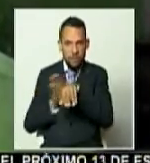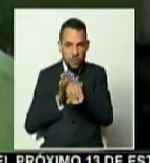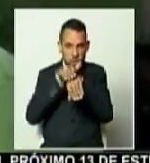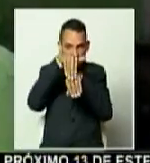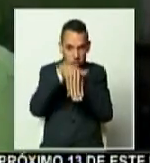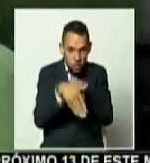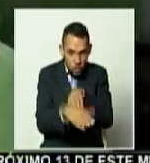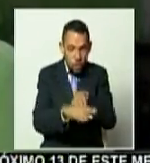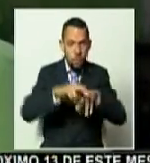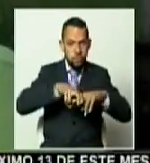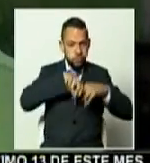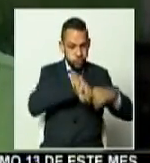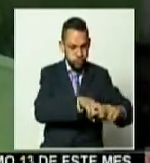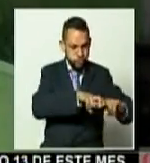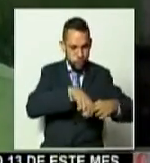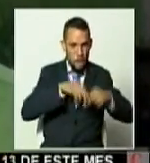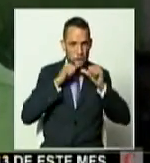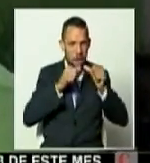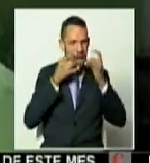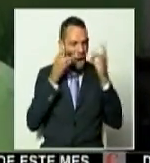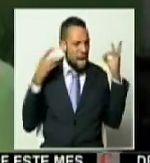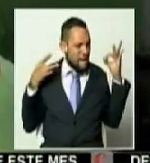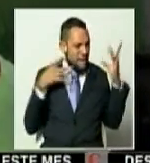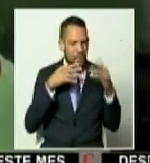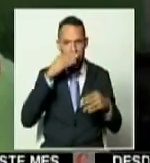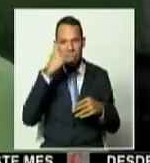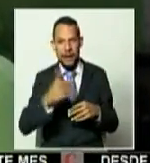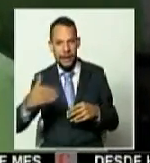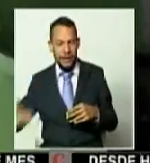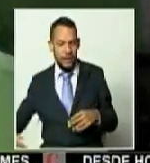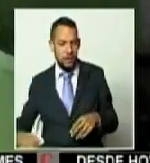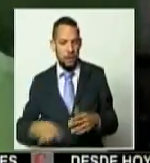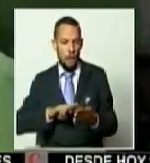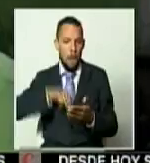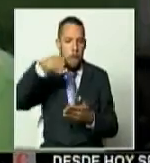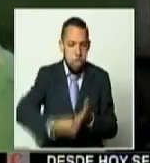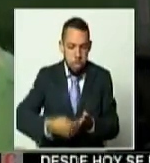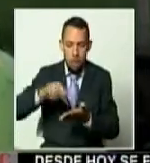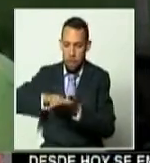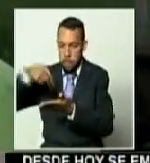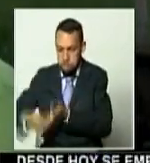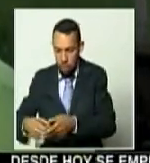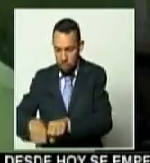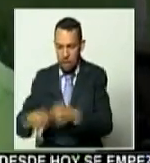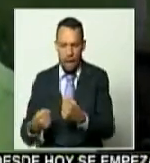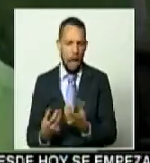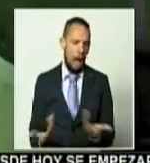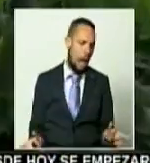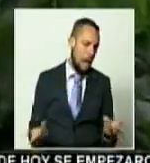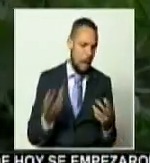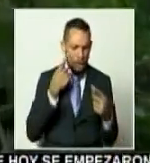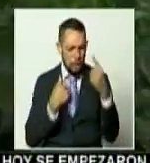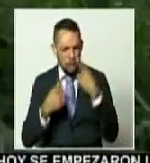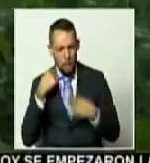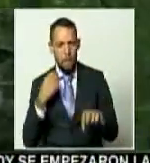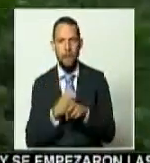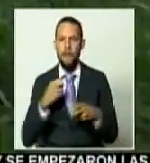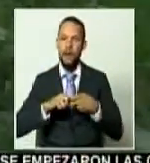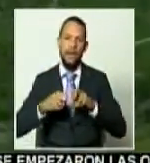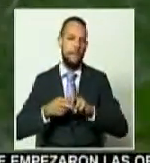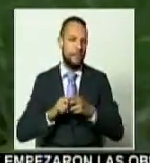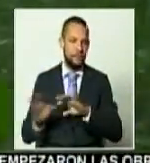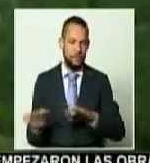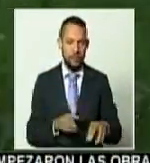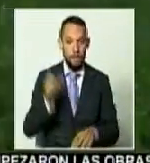mal estado, muchos niños aquí han venido y se han aporreado, no les gusta lo que tienen acá. Uno de los habitantes de